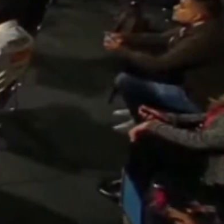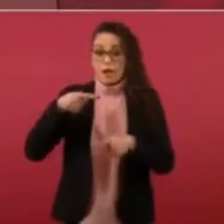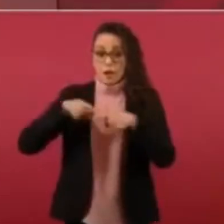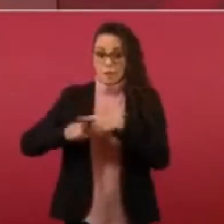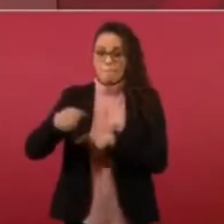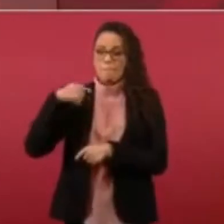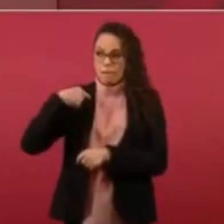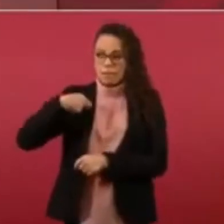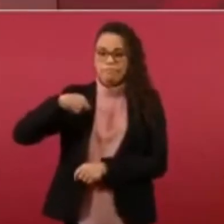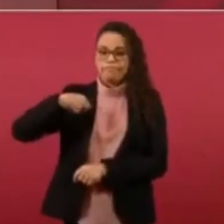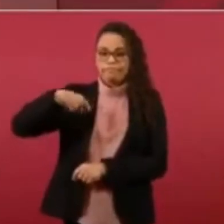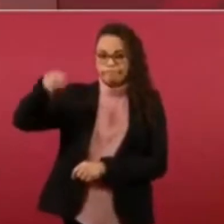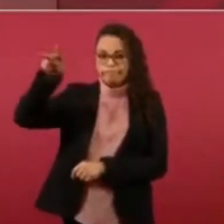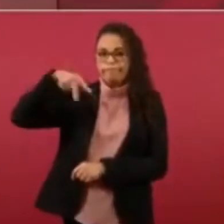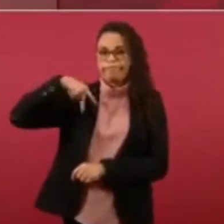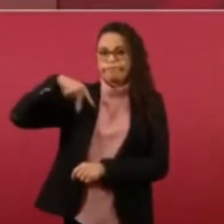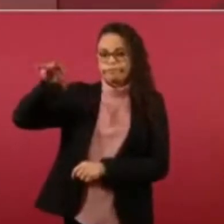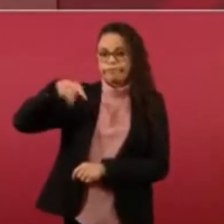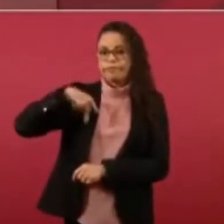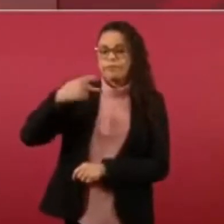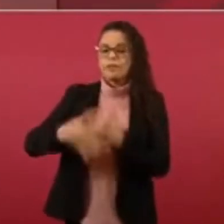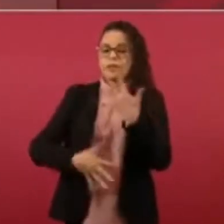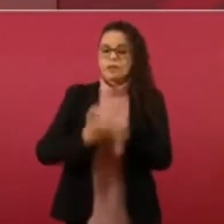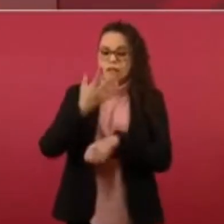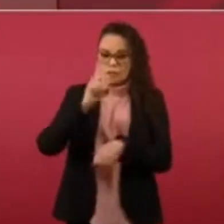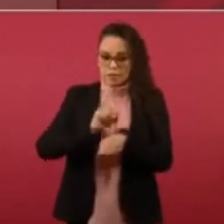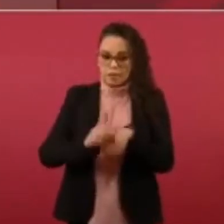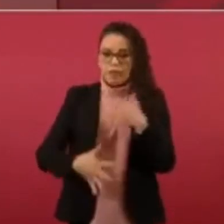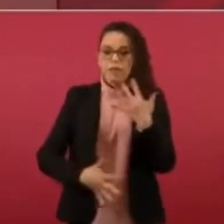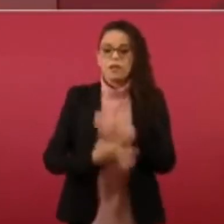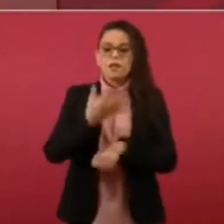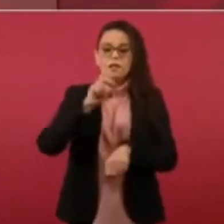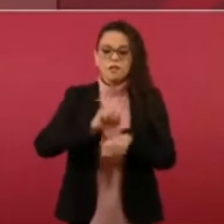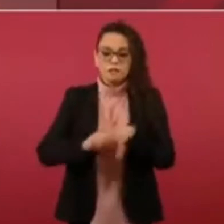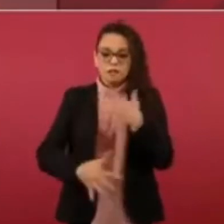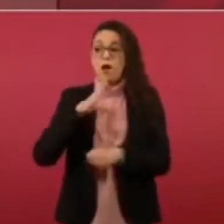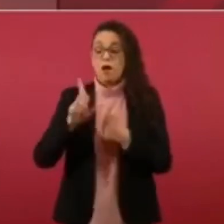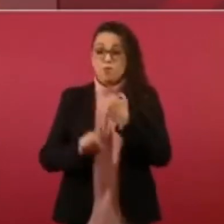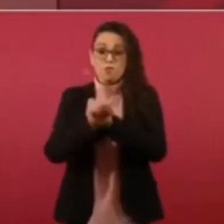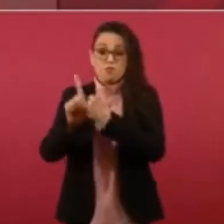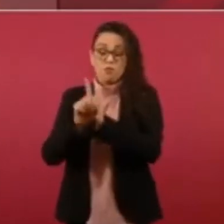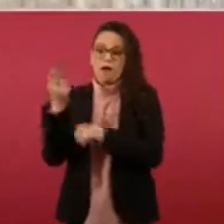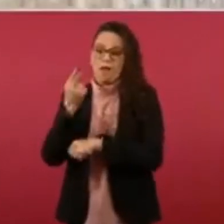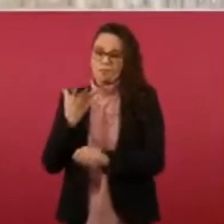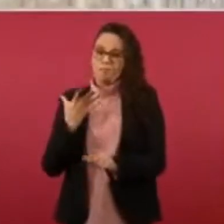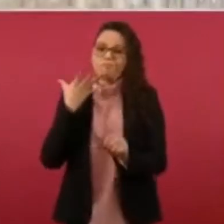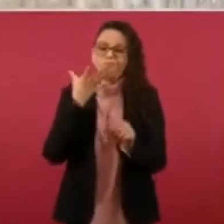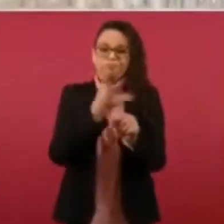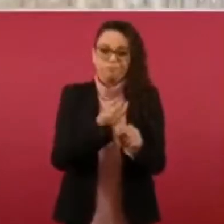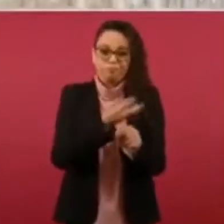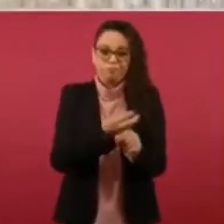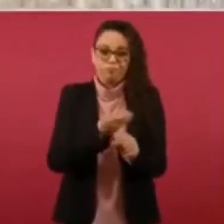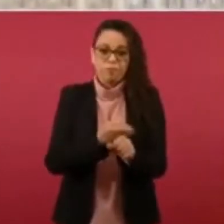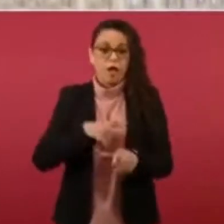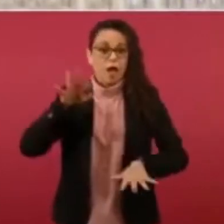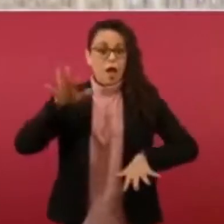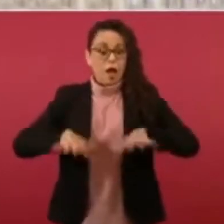falta. Hay que ir resolviendo problemas. Hay veces que no hay camiones de